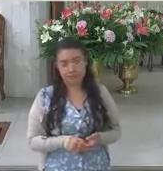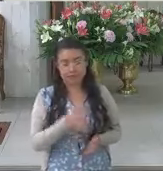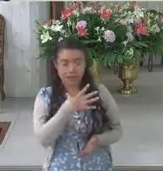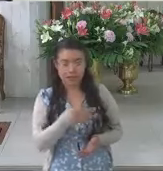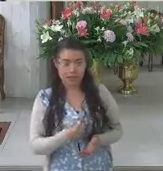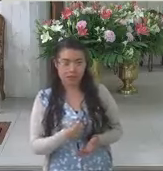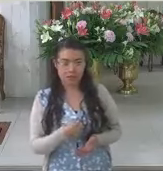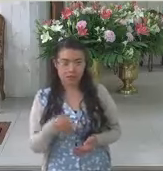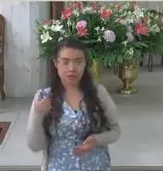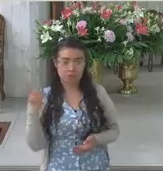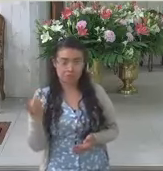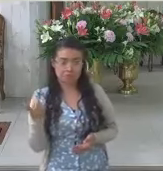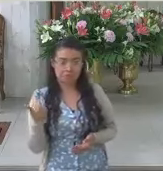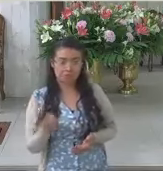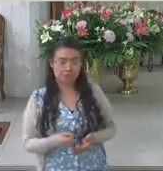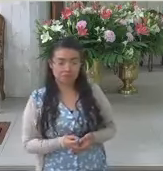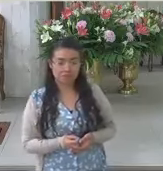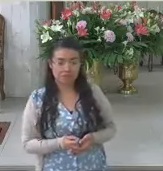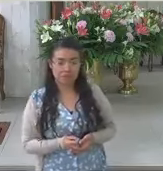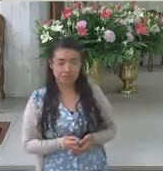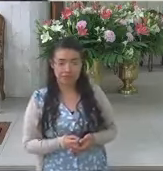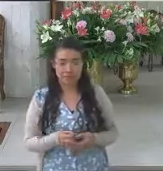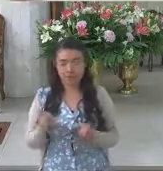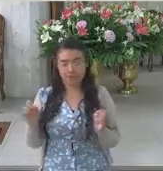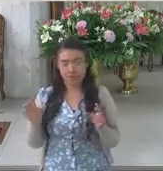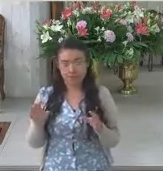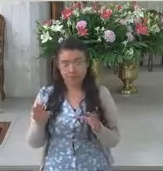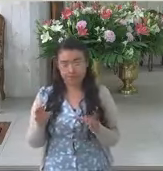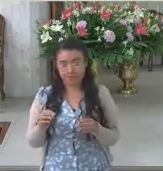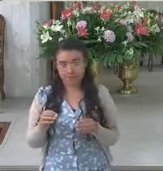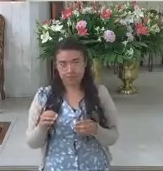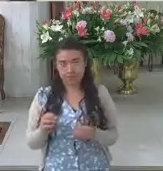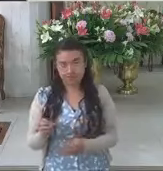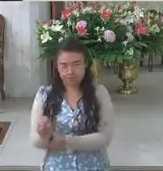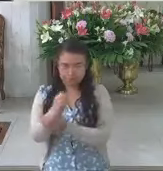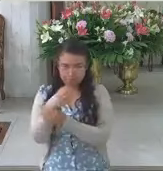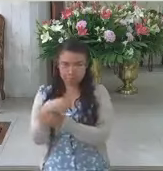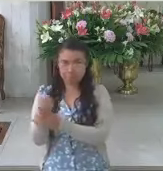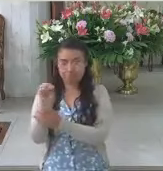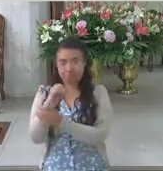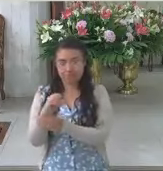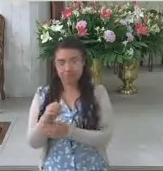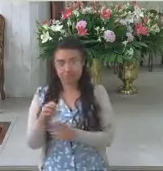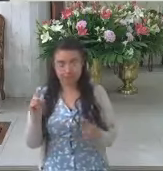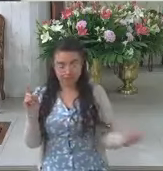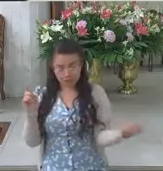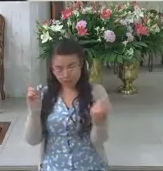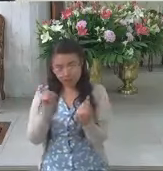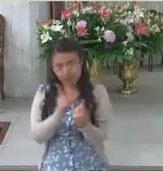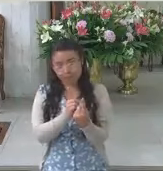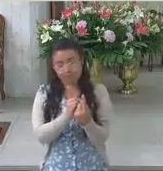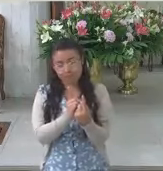encontrándose con una persona posesa dijeron os conjuro por